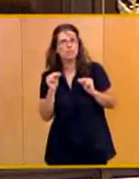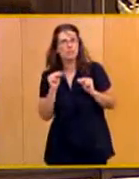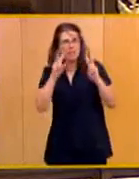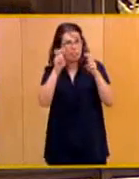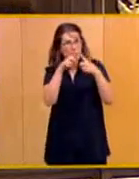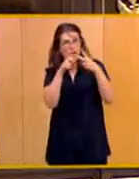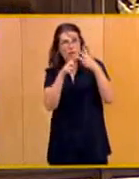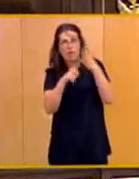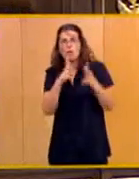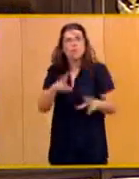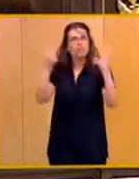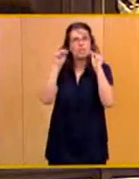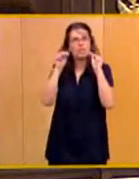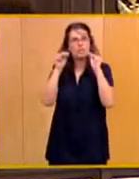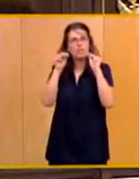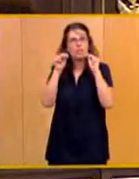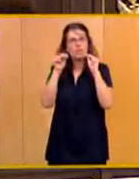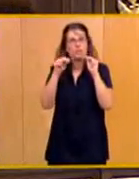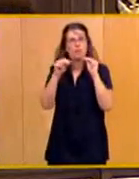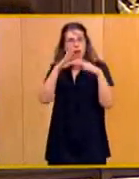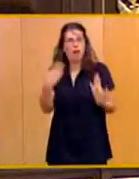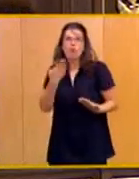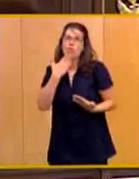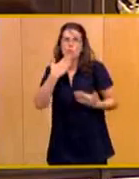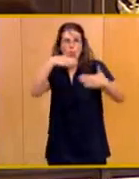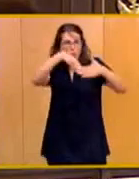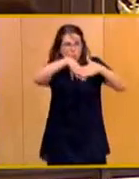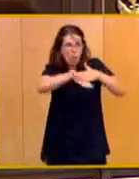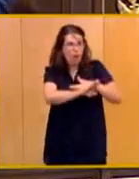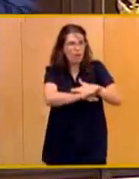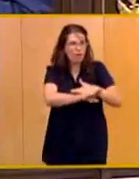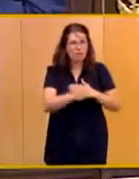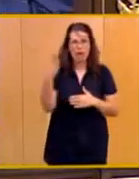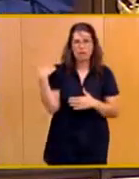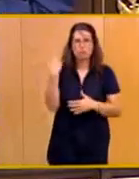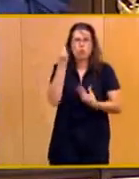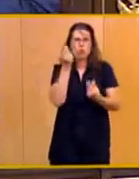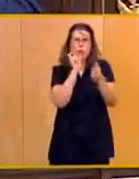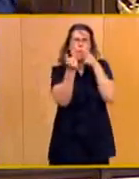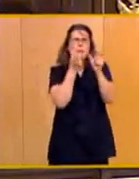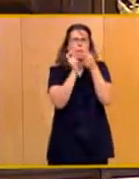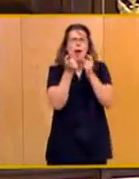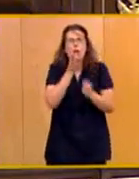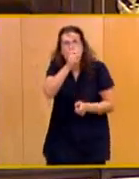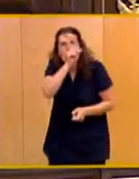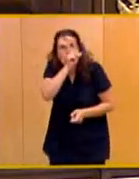Hemos pasado de las soflamas de ayer a los silencios de hoy. ¿Y saben por qué?